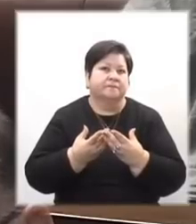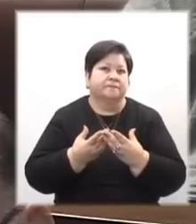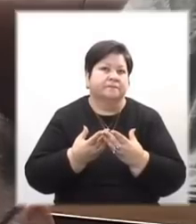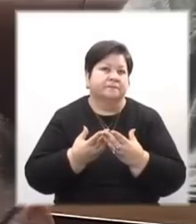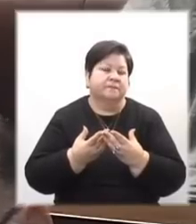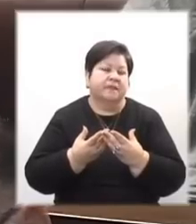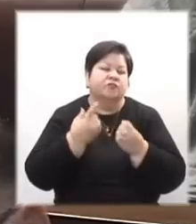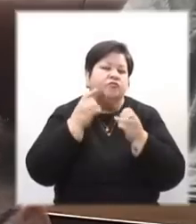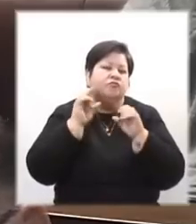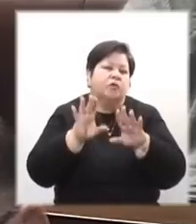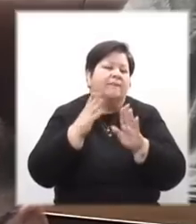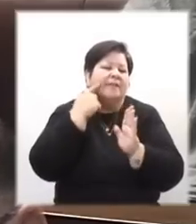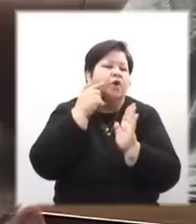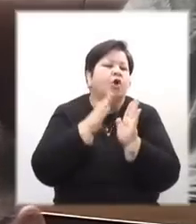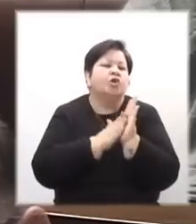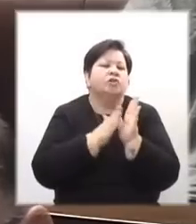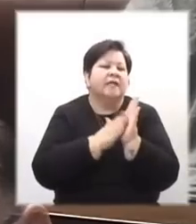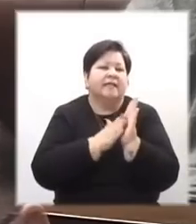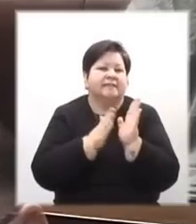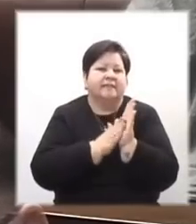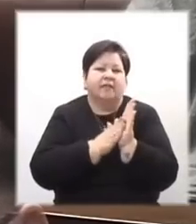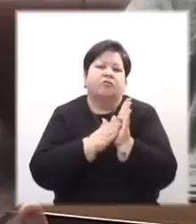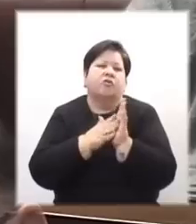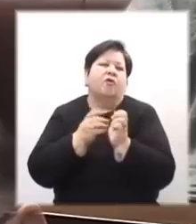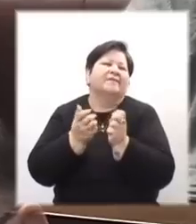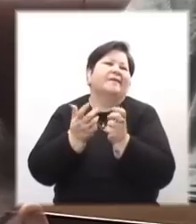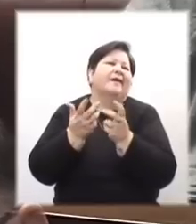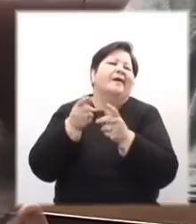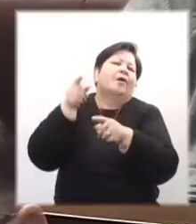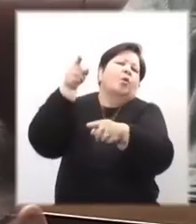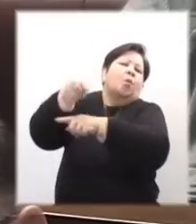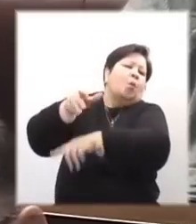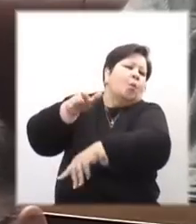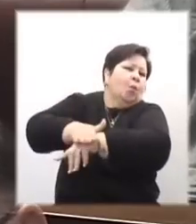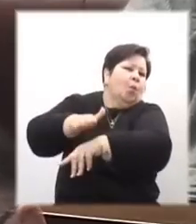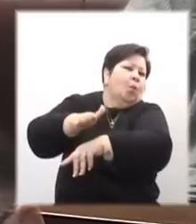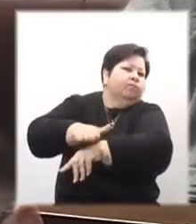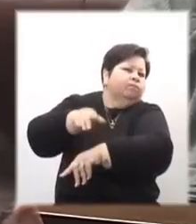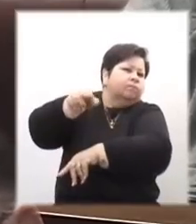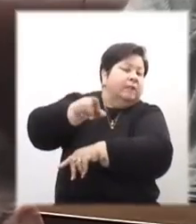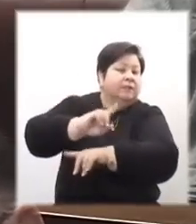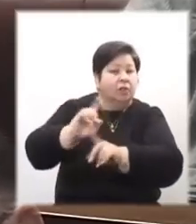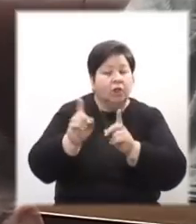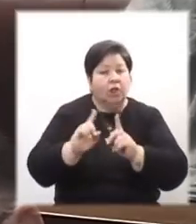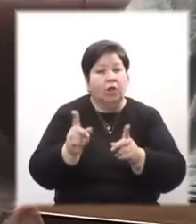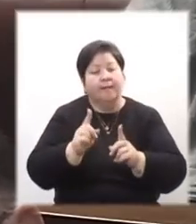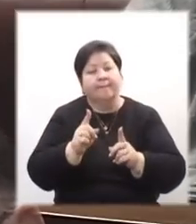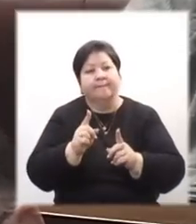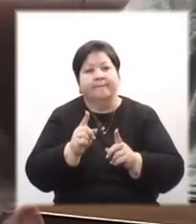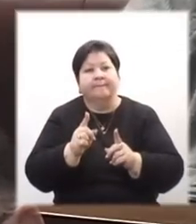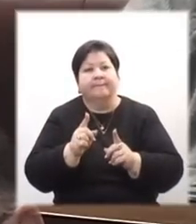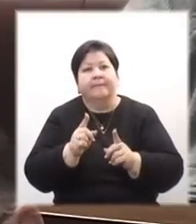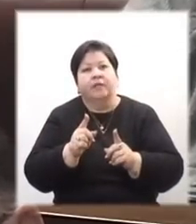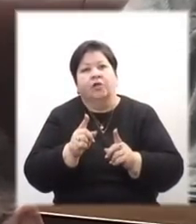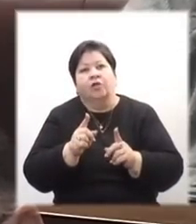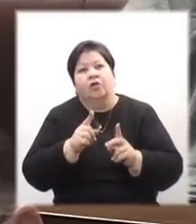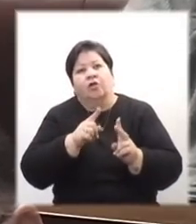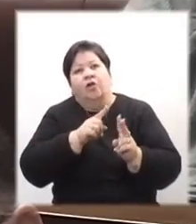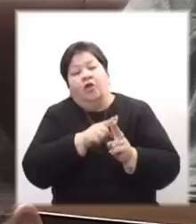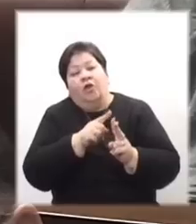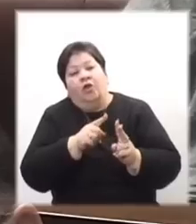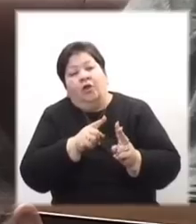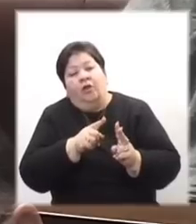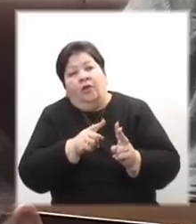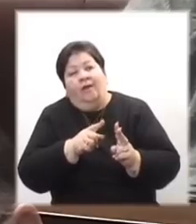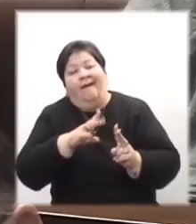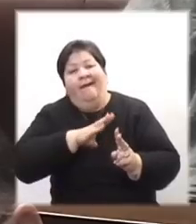nada más que una constancia, no hacemos ninguna adjudicación de intenciones. Pero cuando hablamos de que 2 puede ser una coincidencia, pero 3 ya